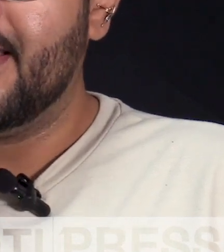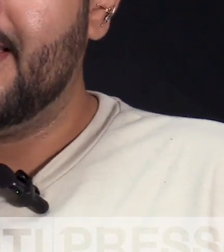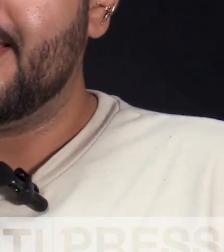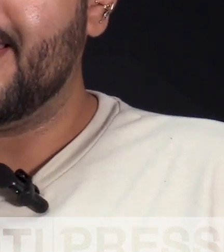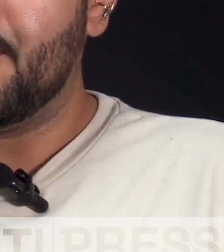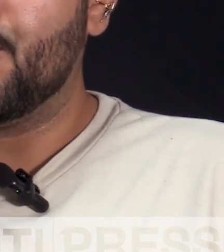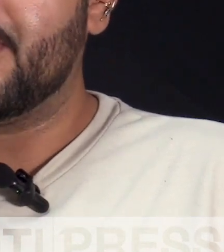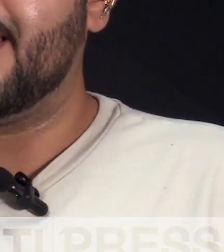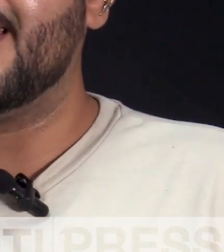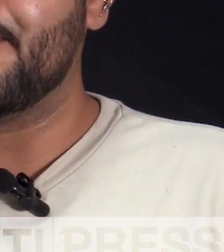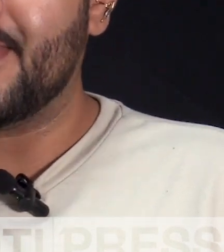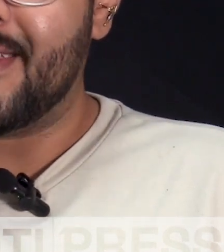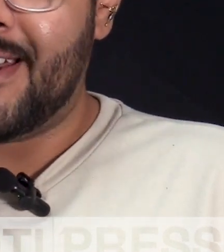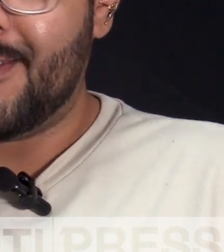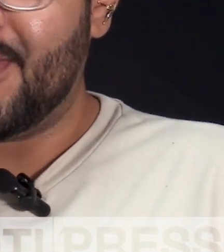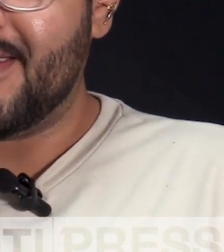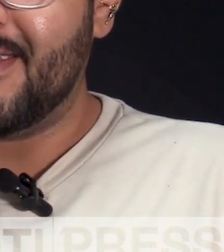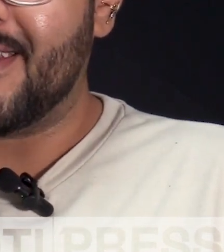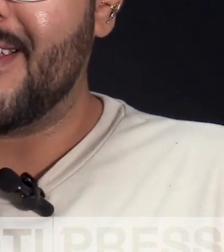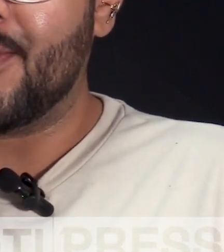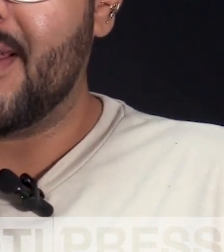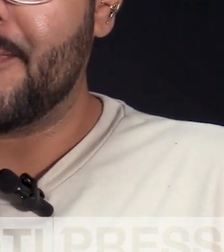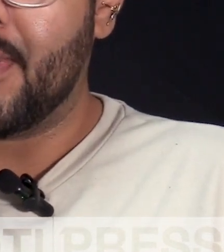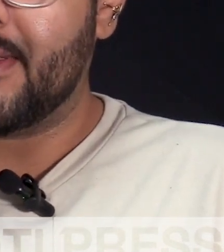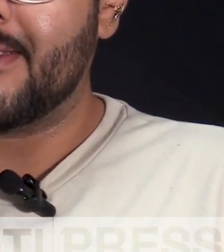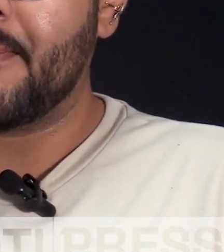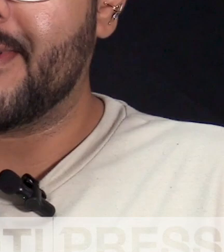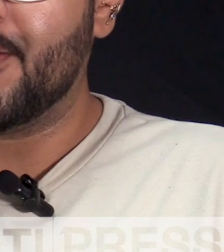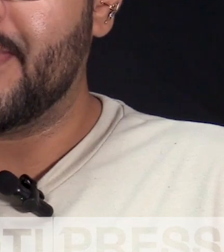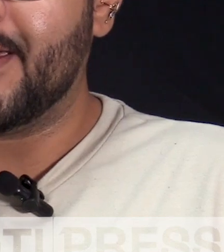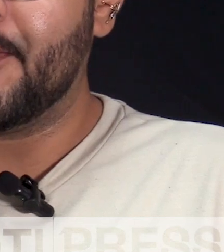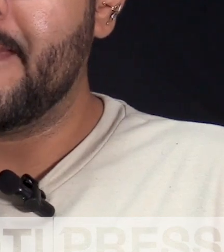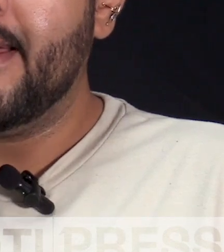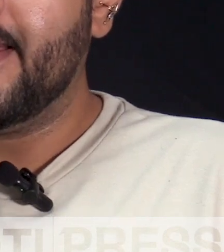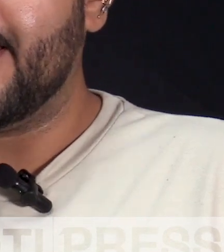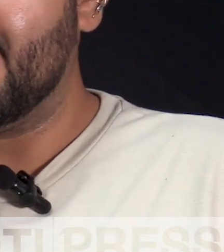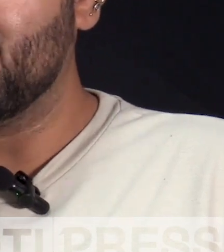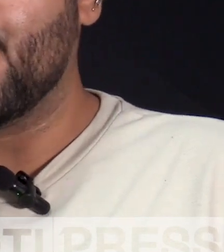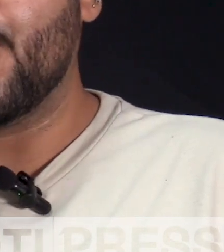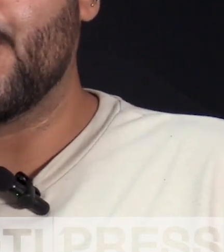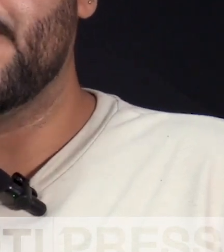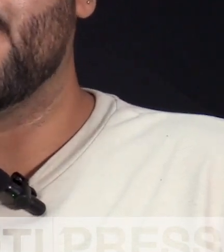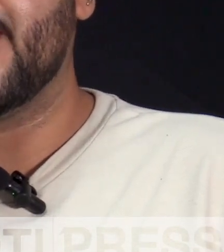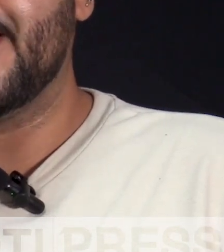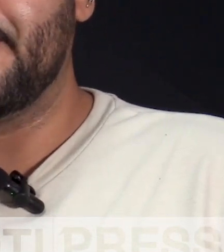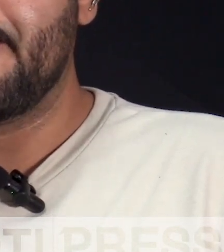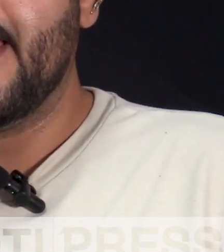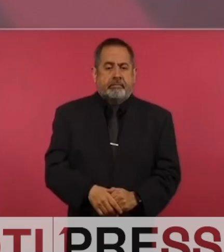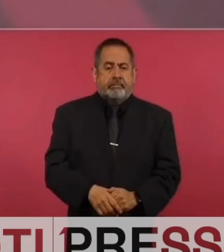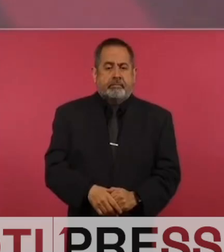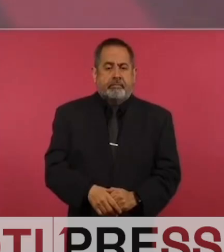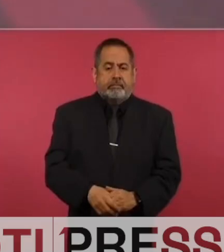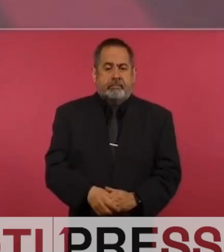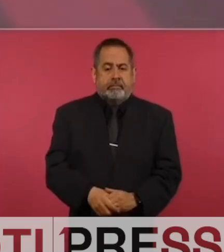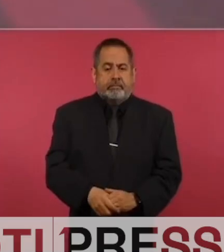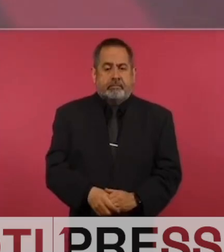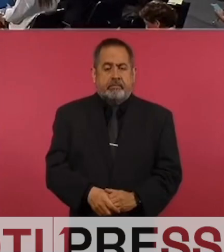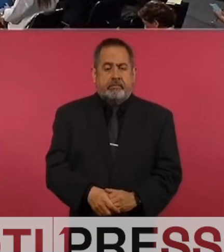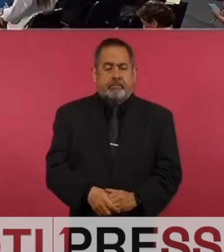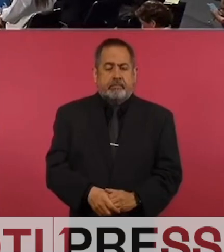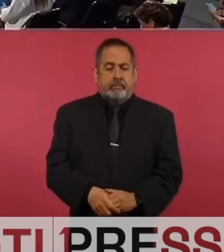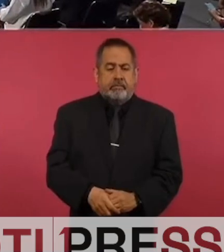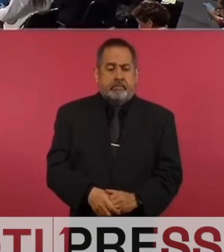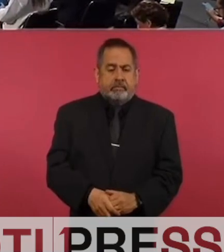esta, digamos, eclipse de relaciones internacionales por las que está pasando México, es muy curioso, ¿no? Porque, pues sí, Sergio, vamos a